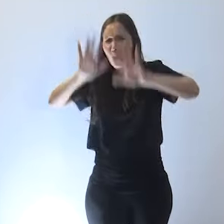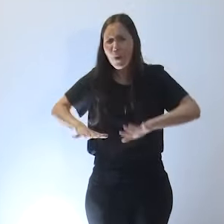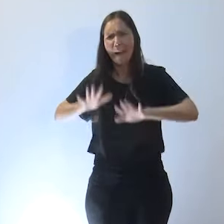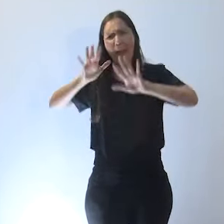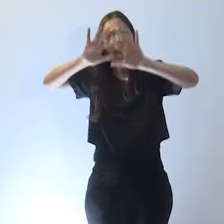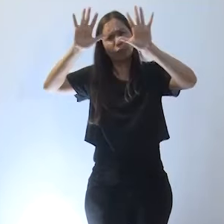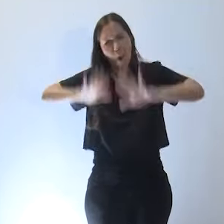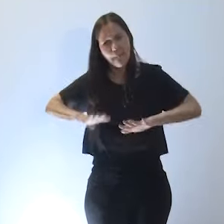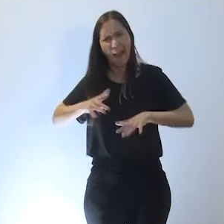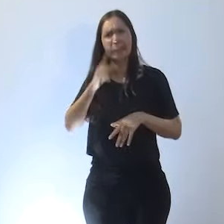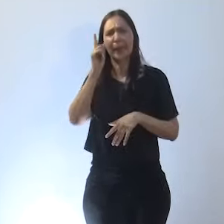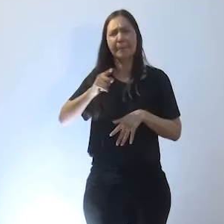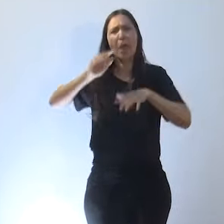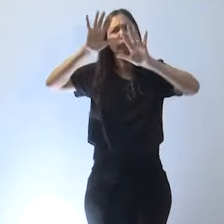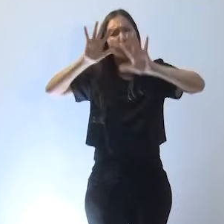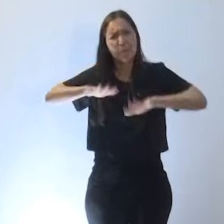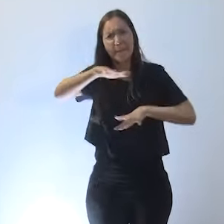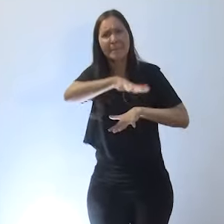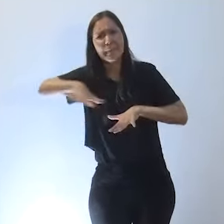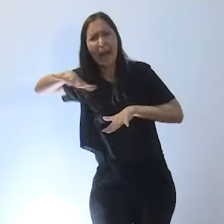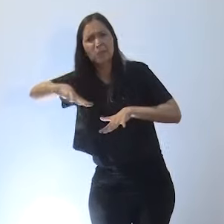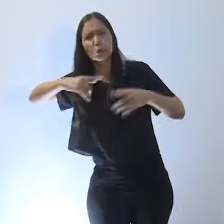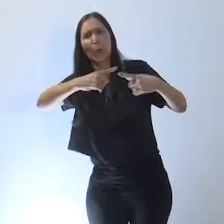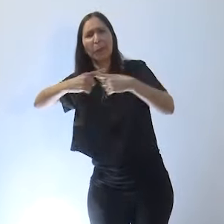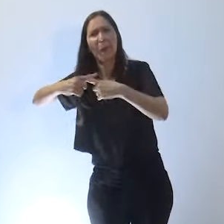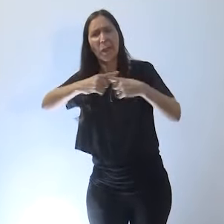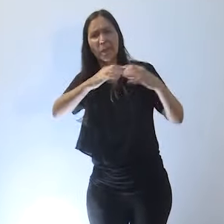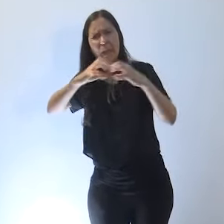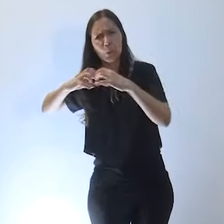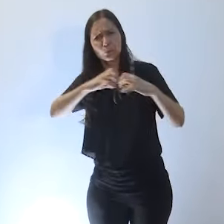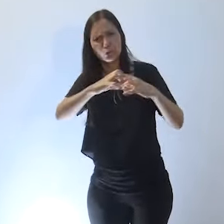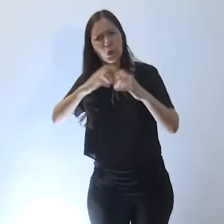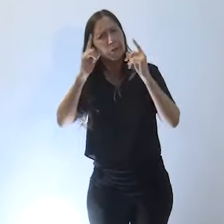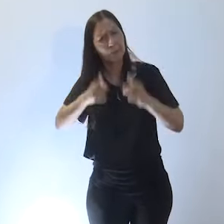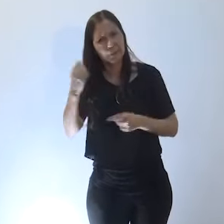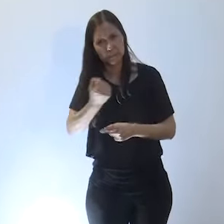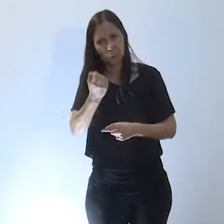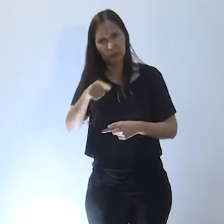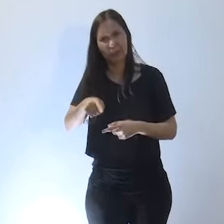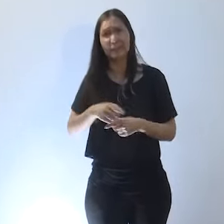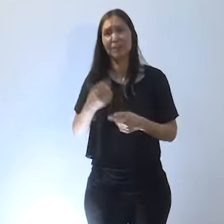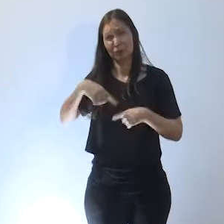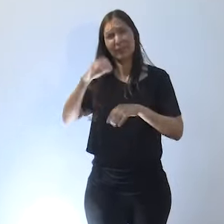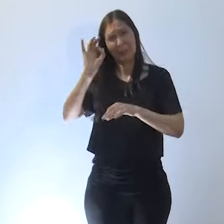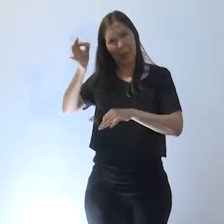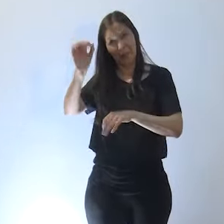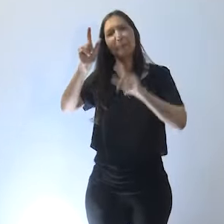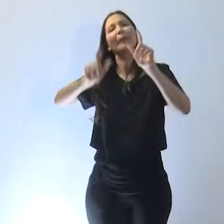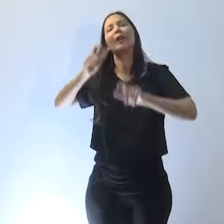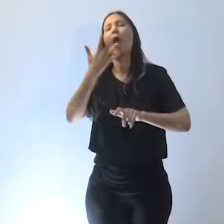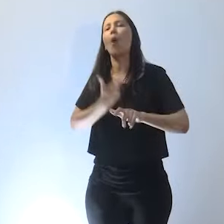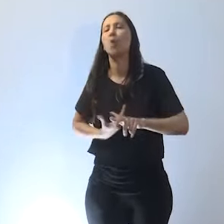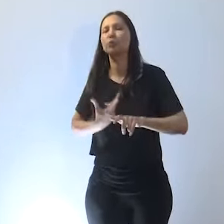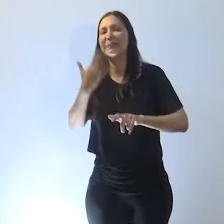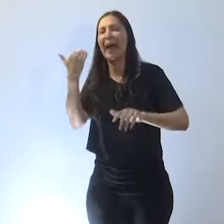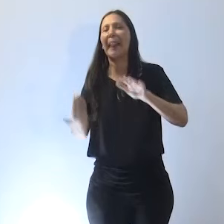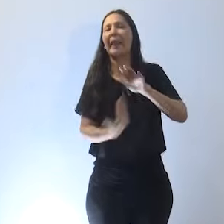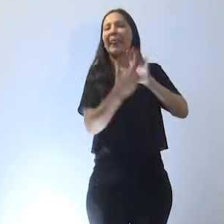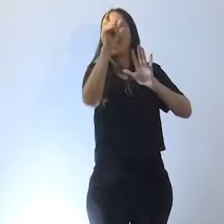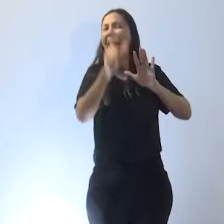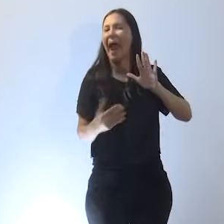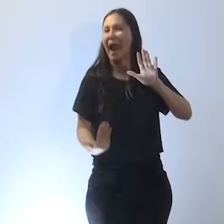corrernos de un excesivo personalismo que más allá que sabemos que mucha gente le gustan los lideros etcétera no tiene por qué no